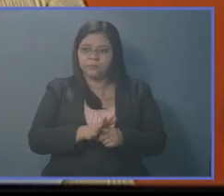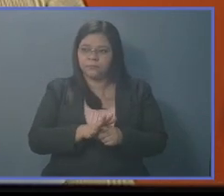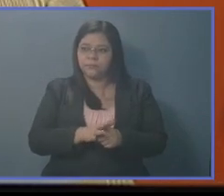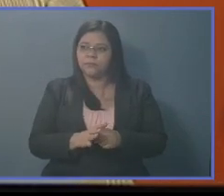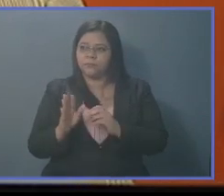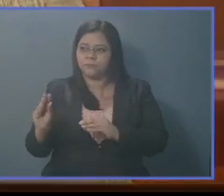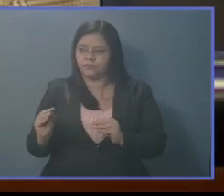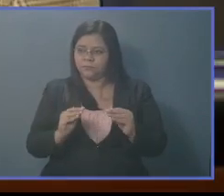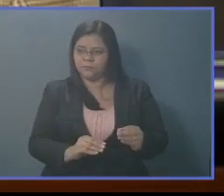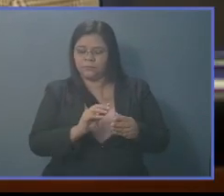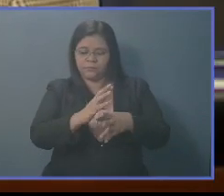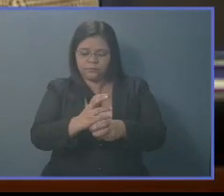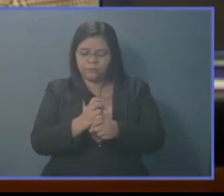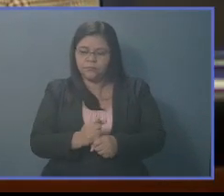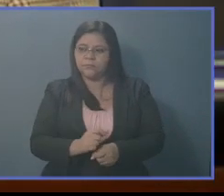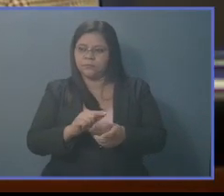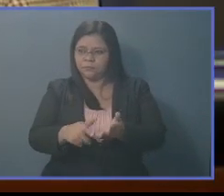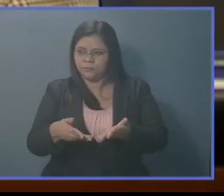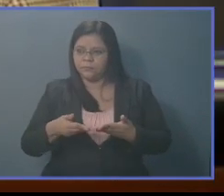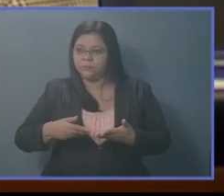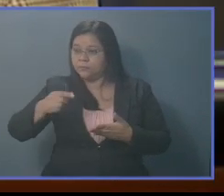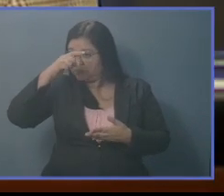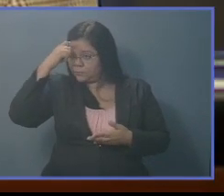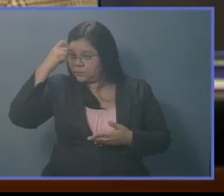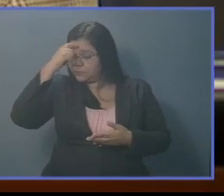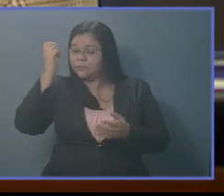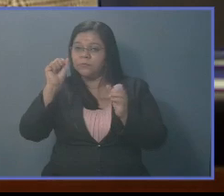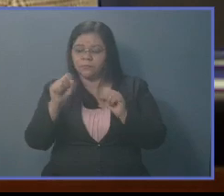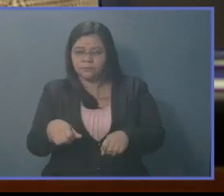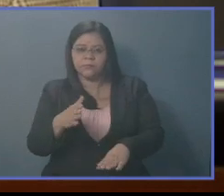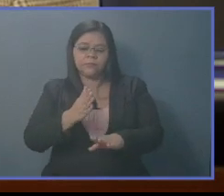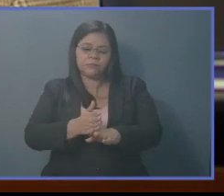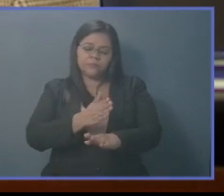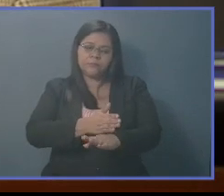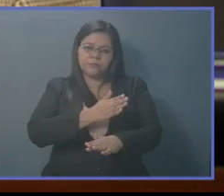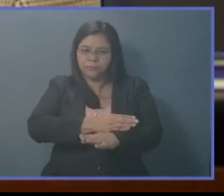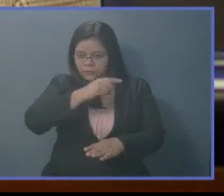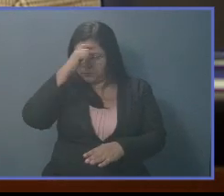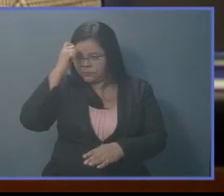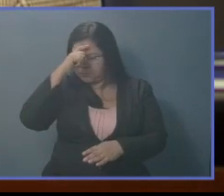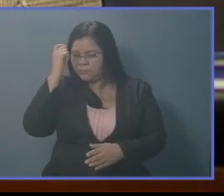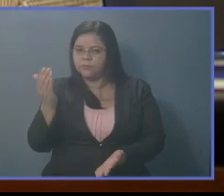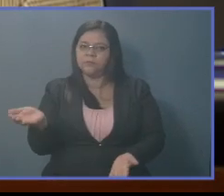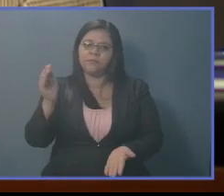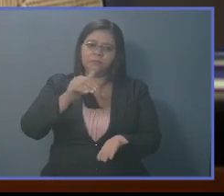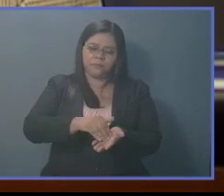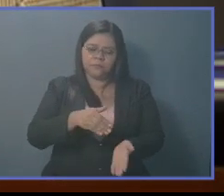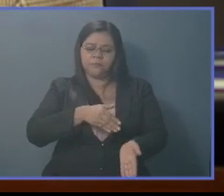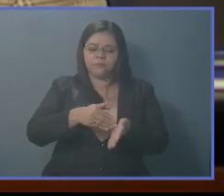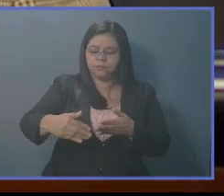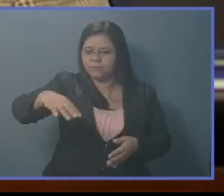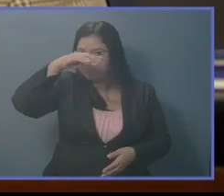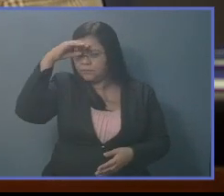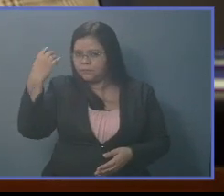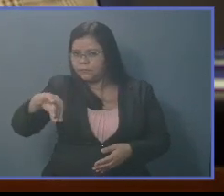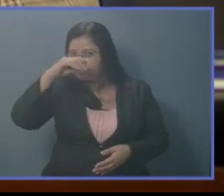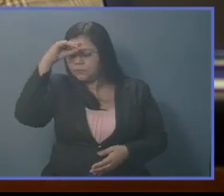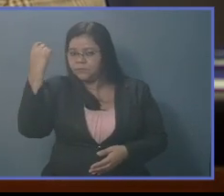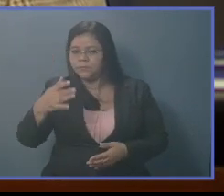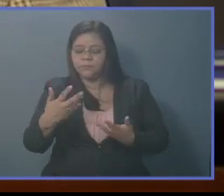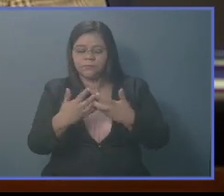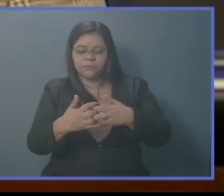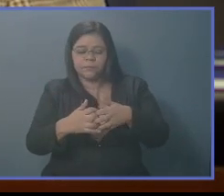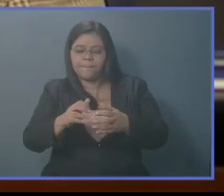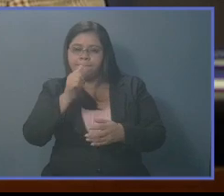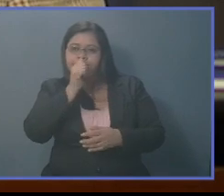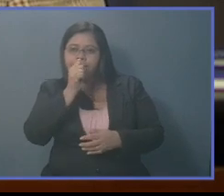para garantizar el derecho al trabajo que permitan la reanudación gradual de las actividades laborales, económicas y administrativas en el sector público y privado en